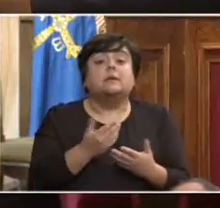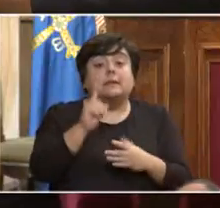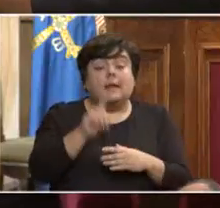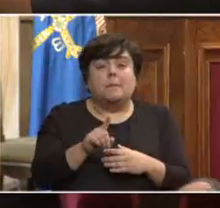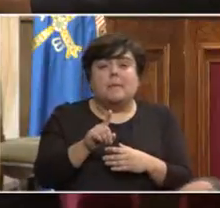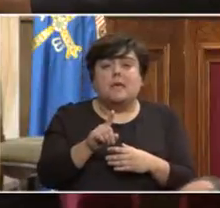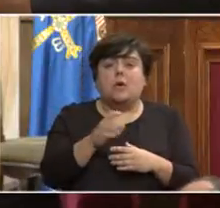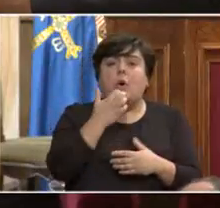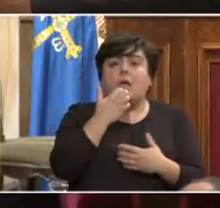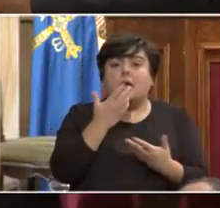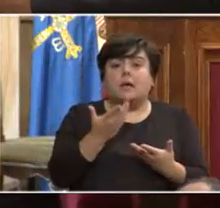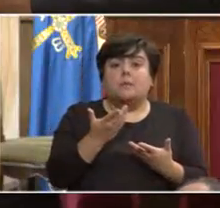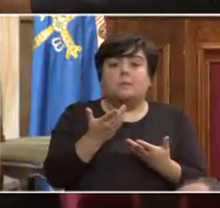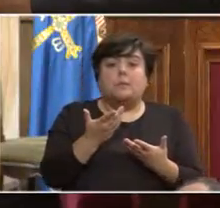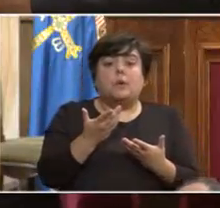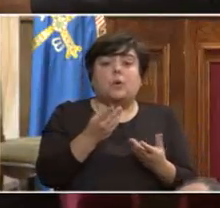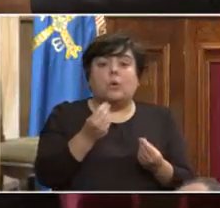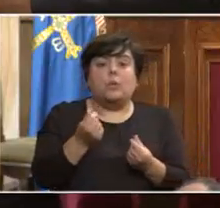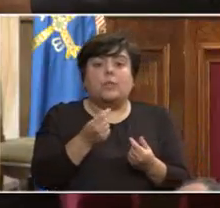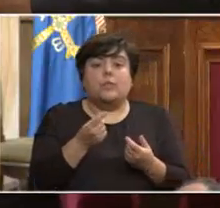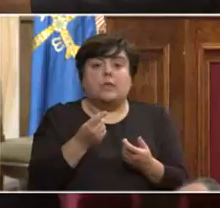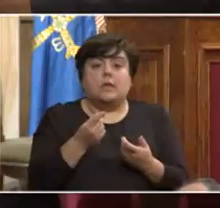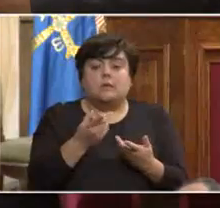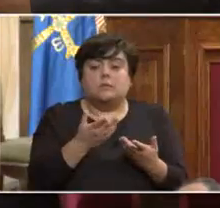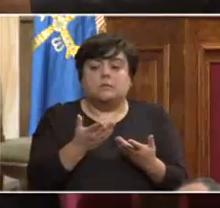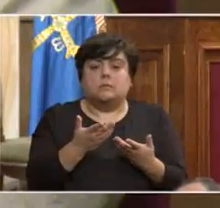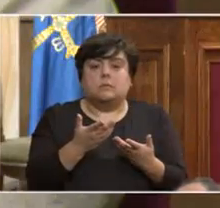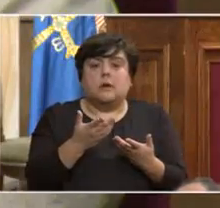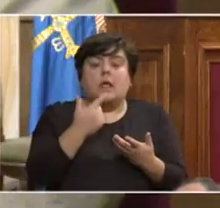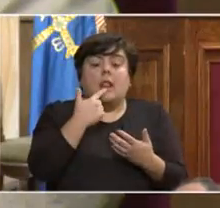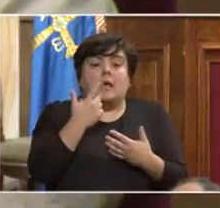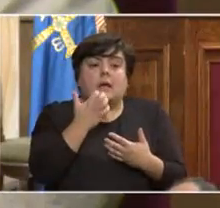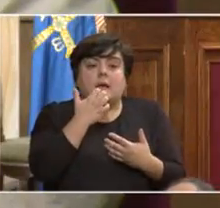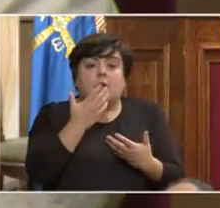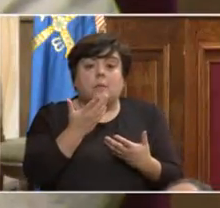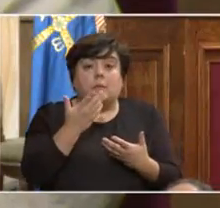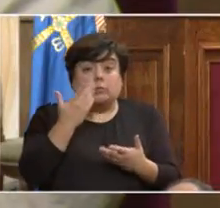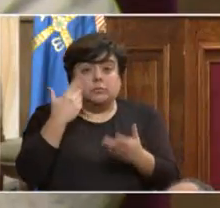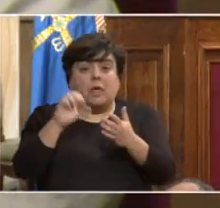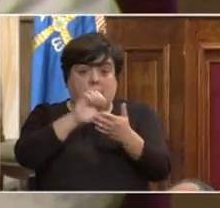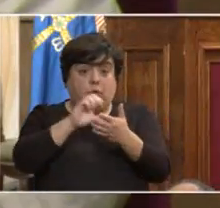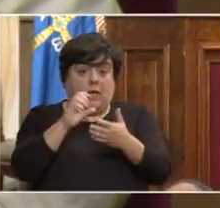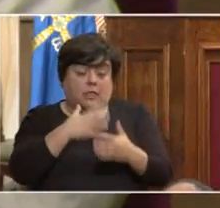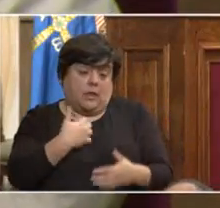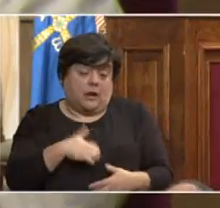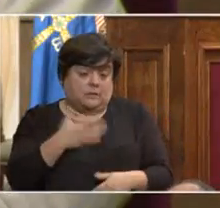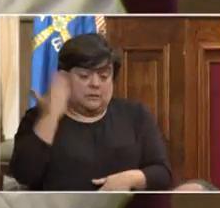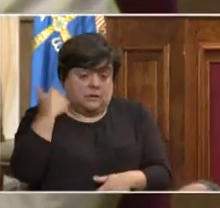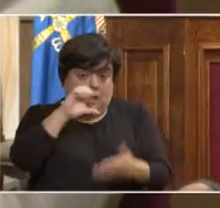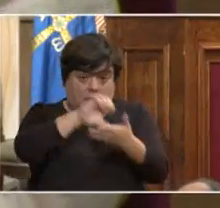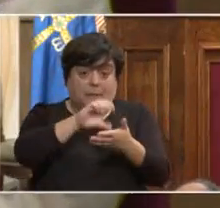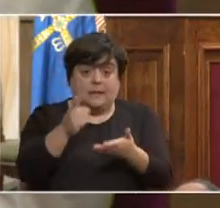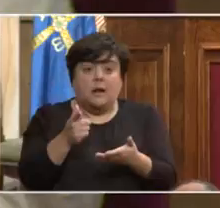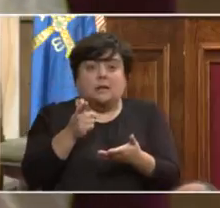también el de la cieguita de Laida. Sí. En Buenos Aires, y creo que en casi todos